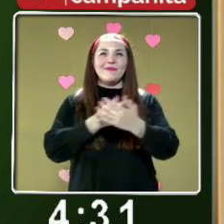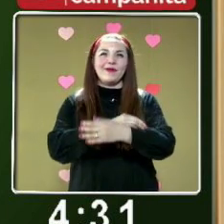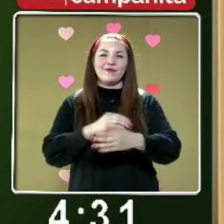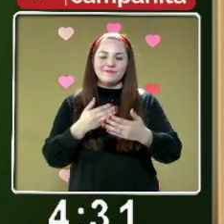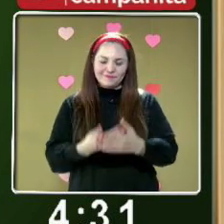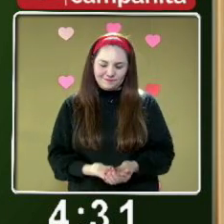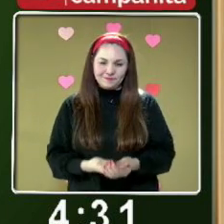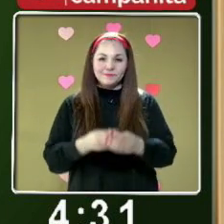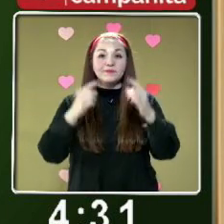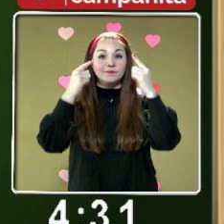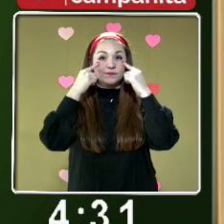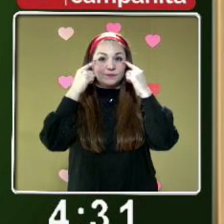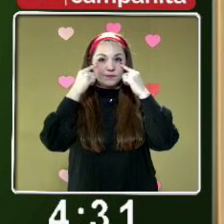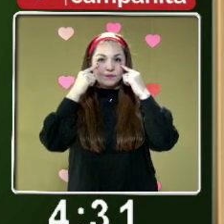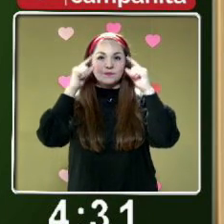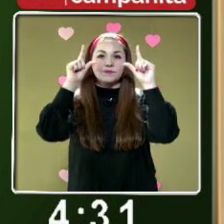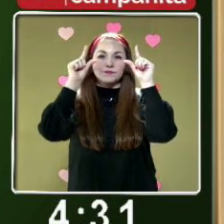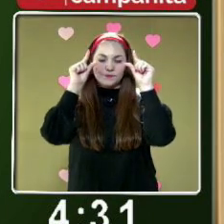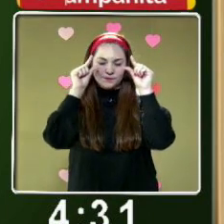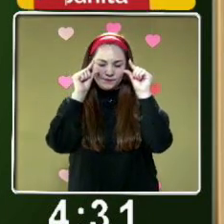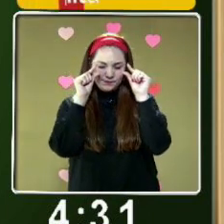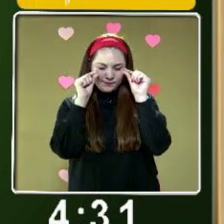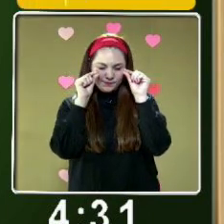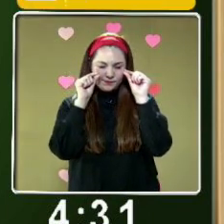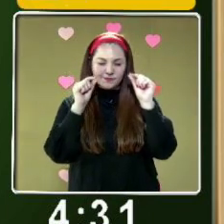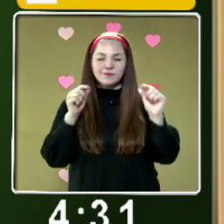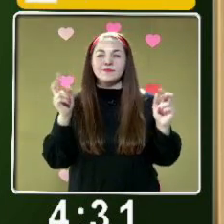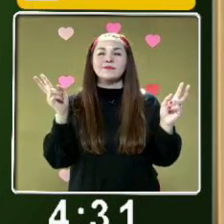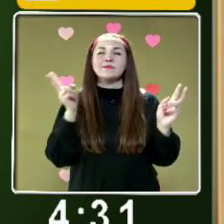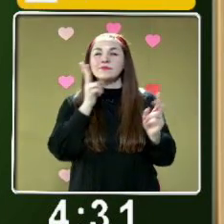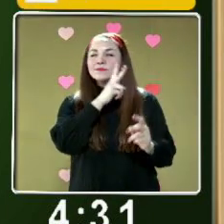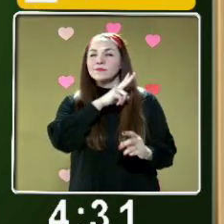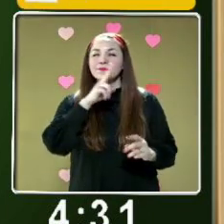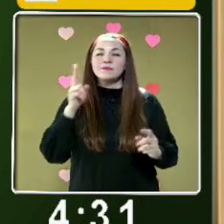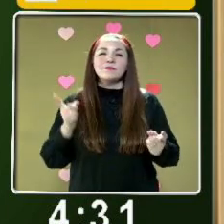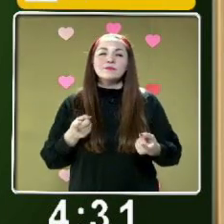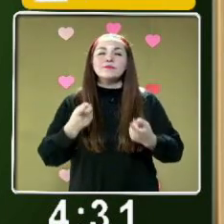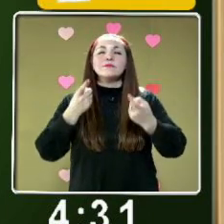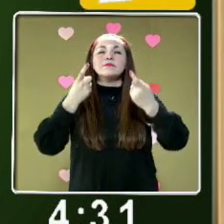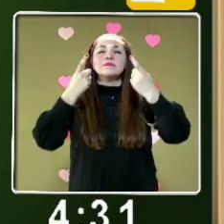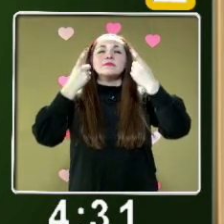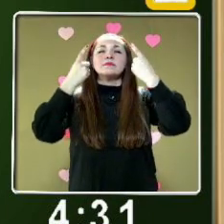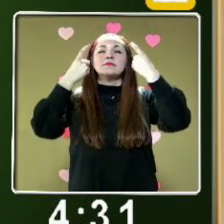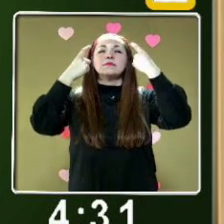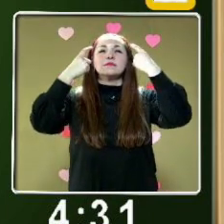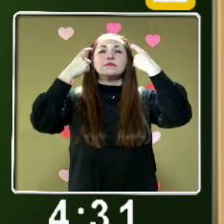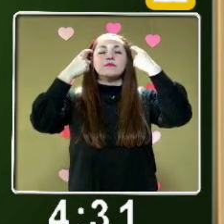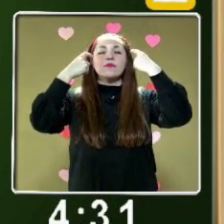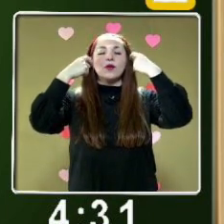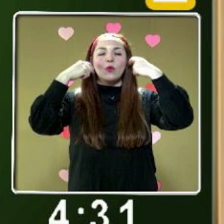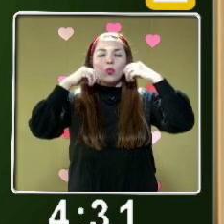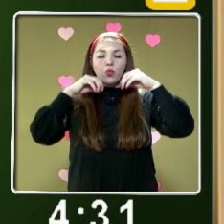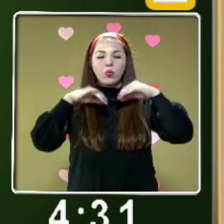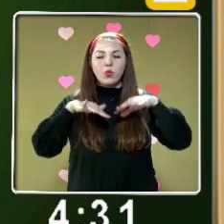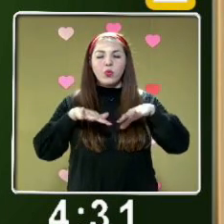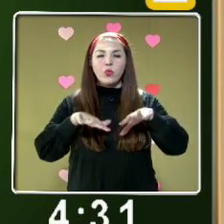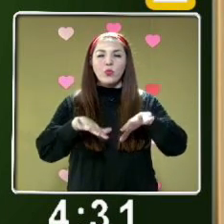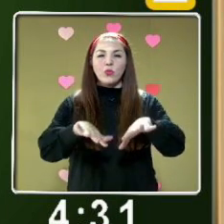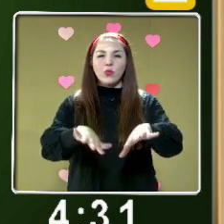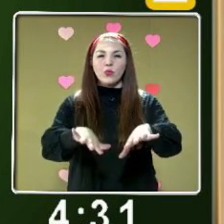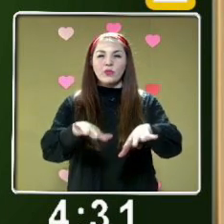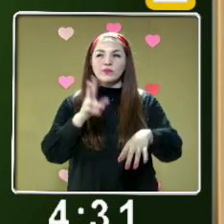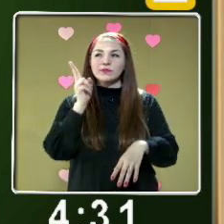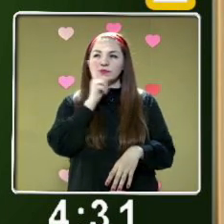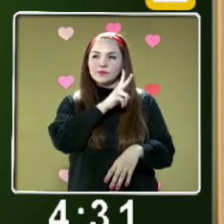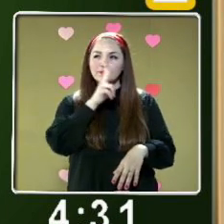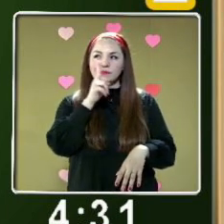que cierren sus ojos y que hagan respiraciones profundas. Inhalas, exhalas.